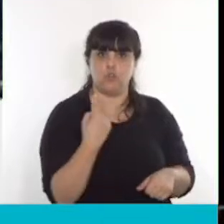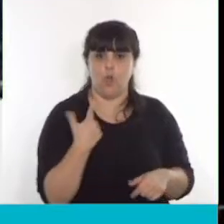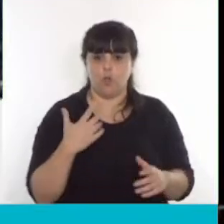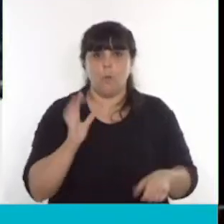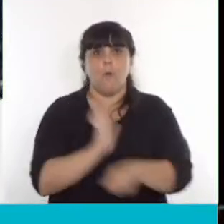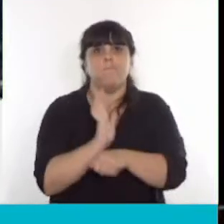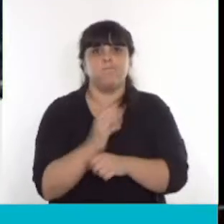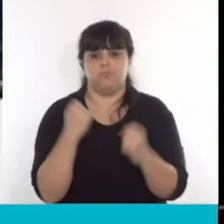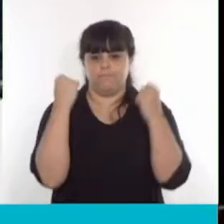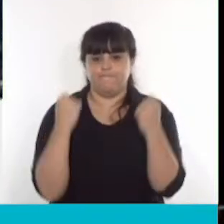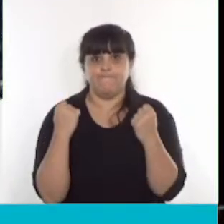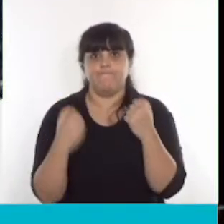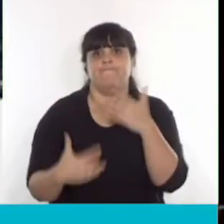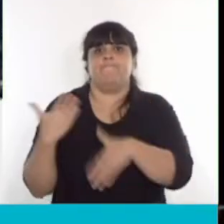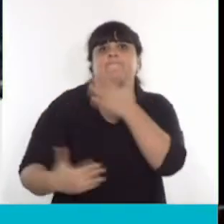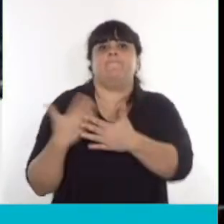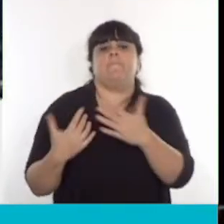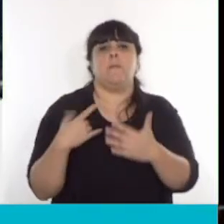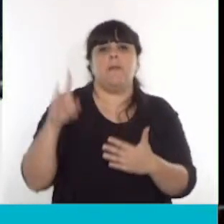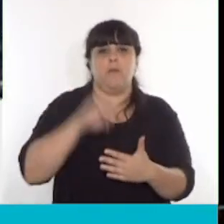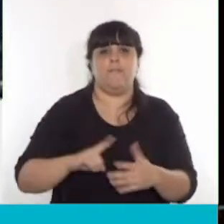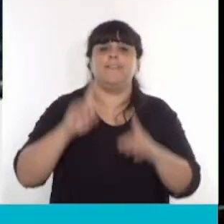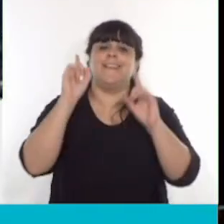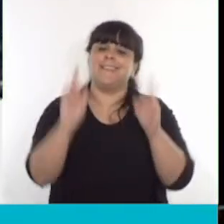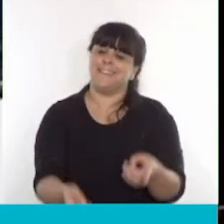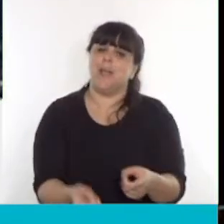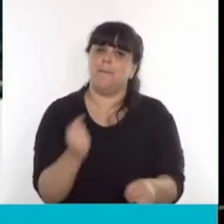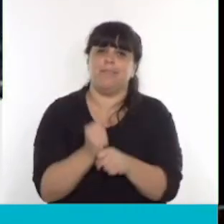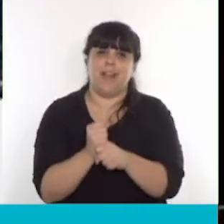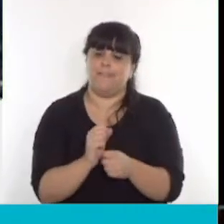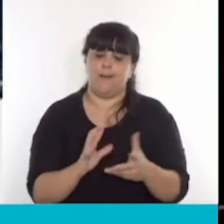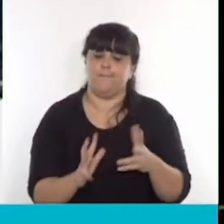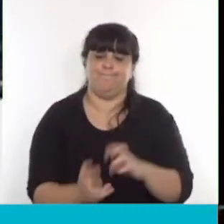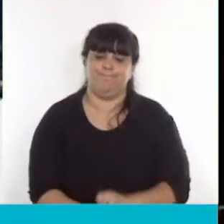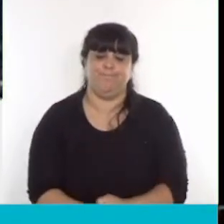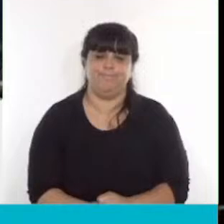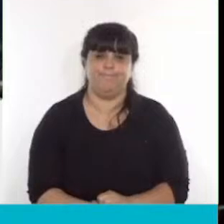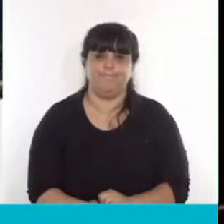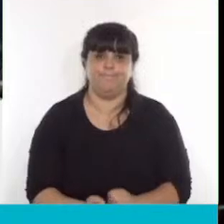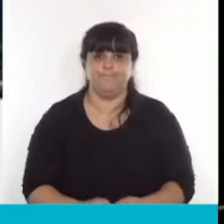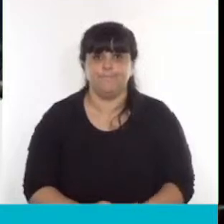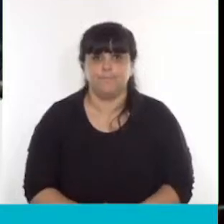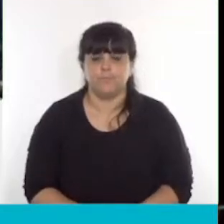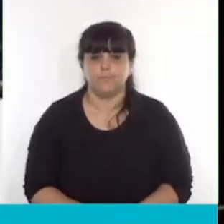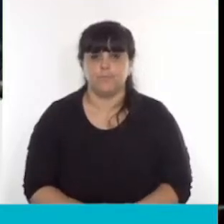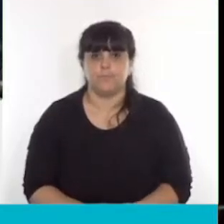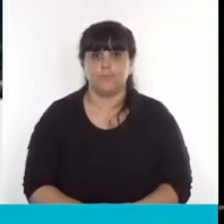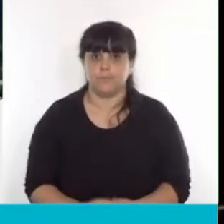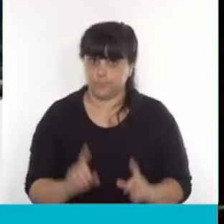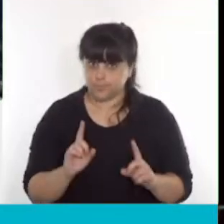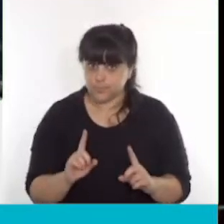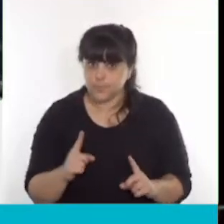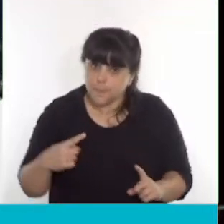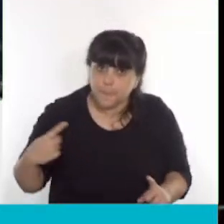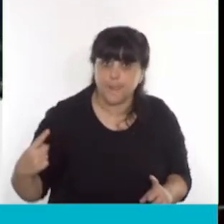también con una enorme precarización laboral. A